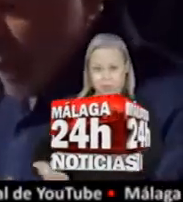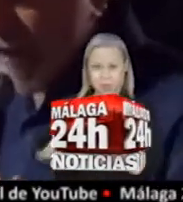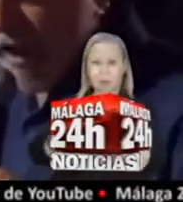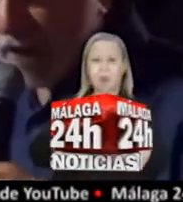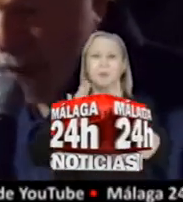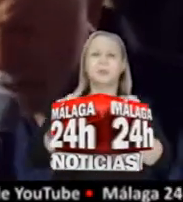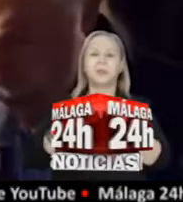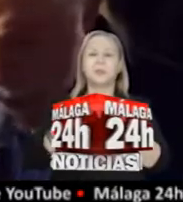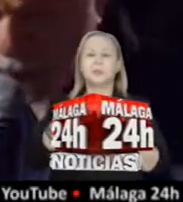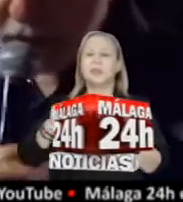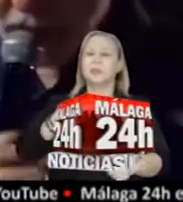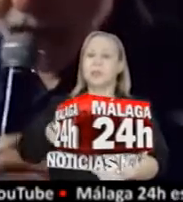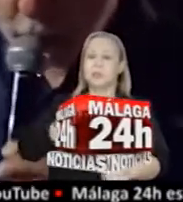núcleo político de la hasta ahora presidente